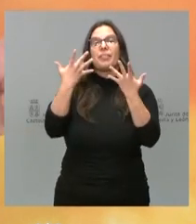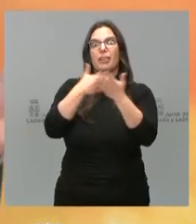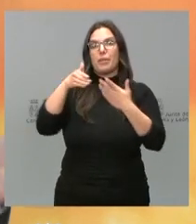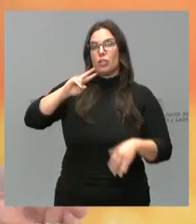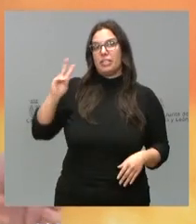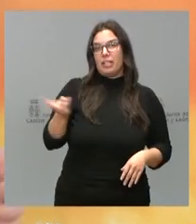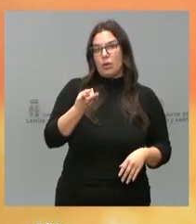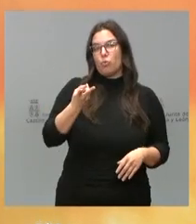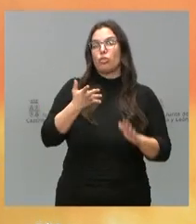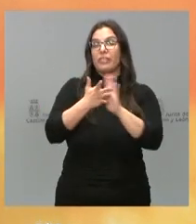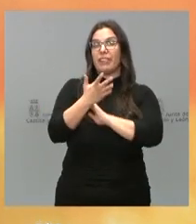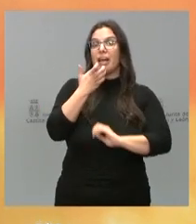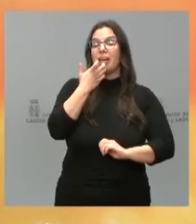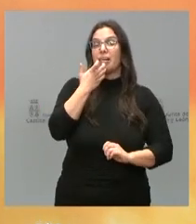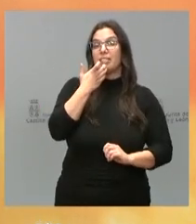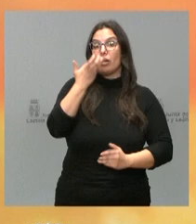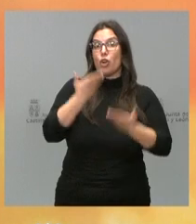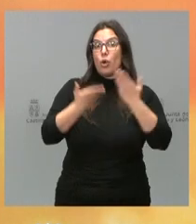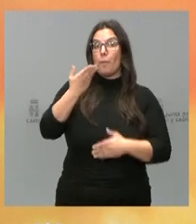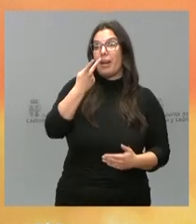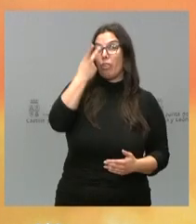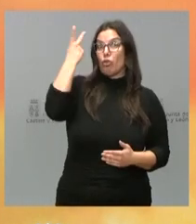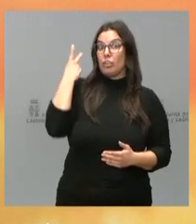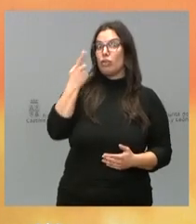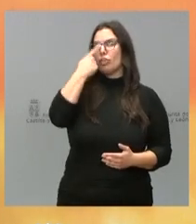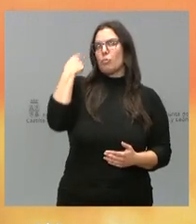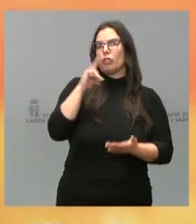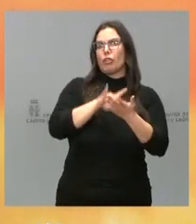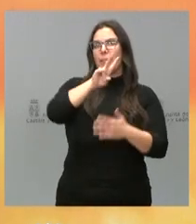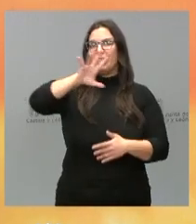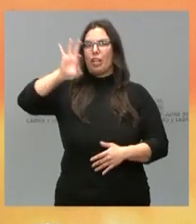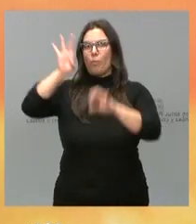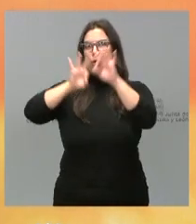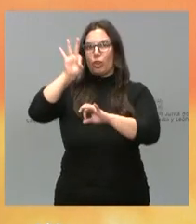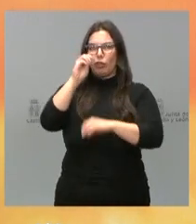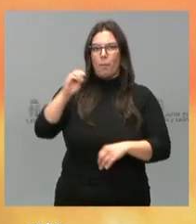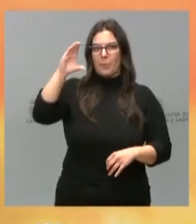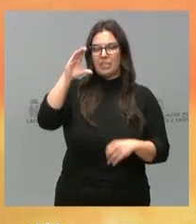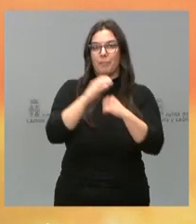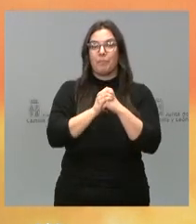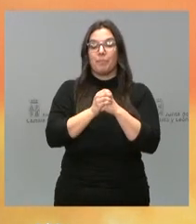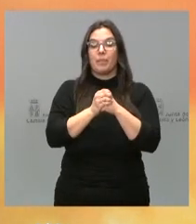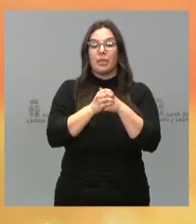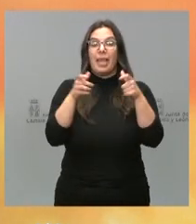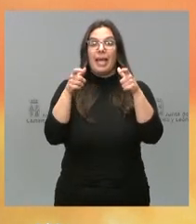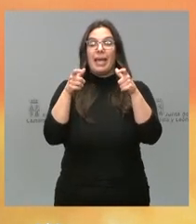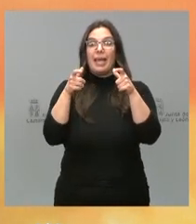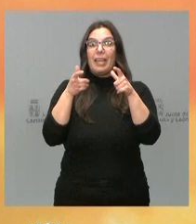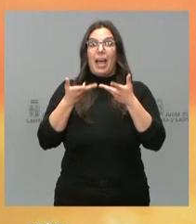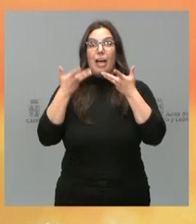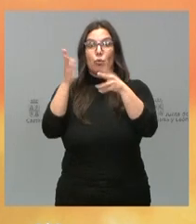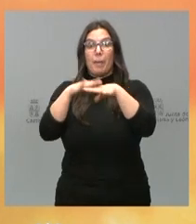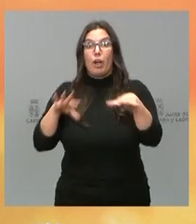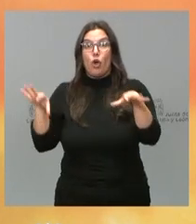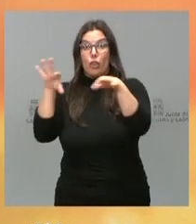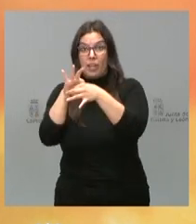un 25% más que el año anterior junto a este Bono concilia quiero